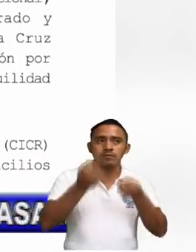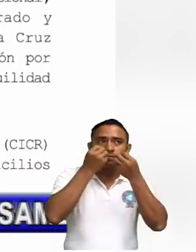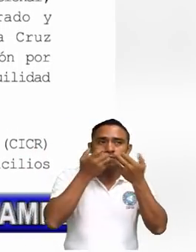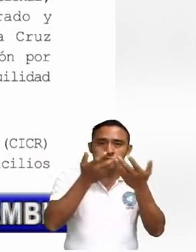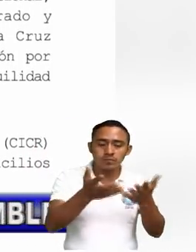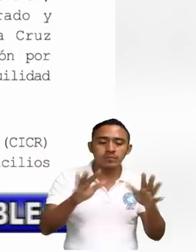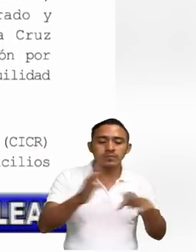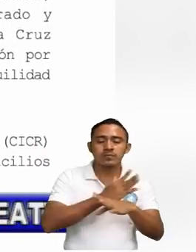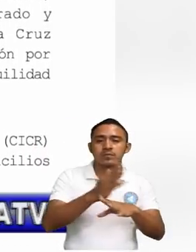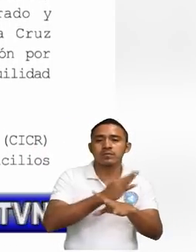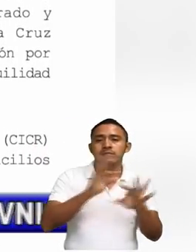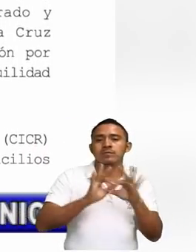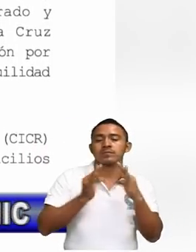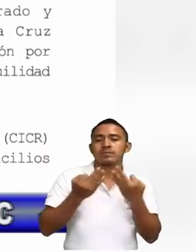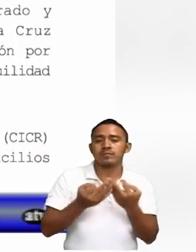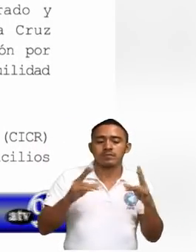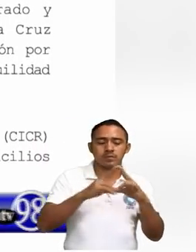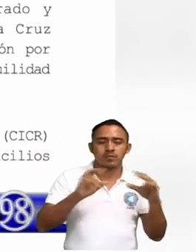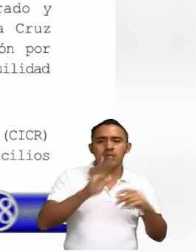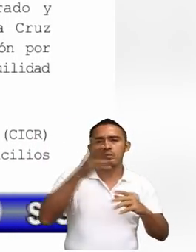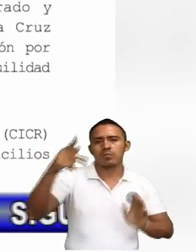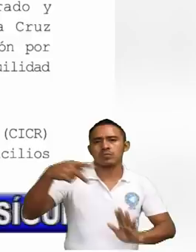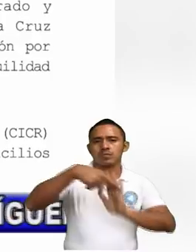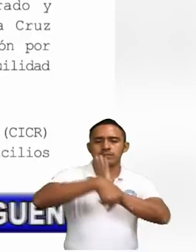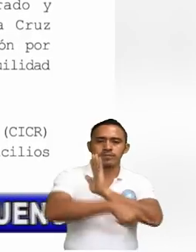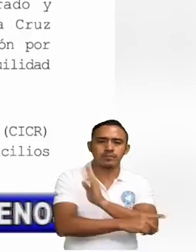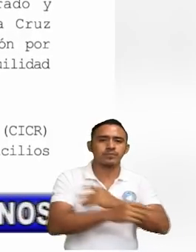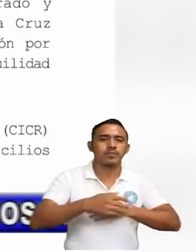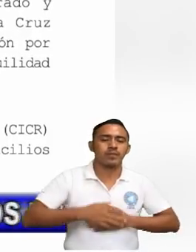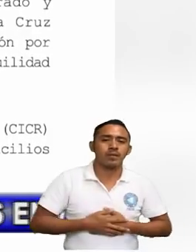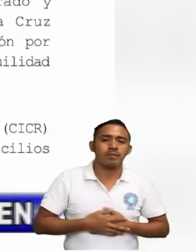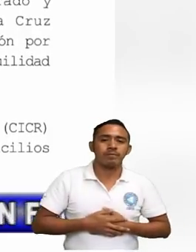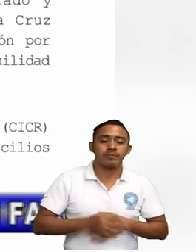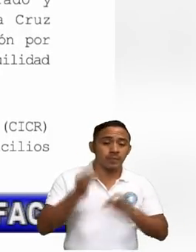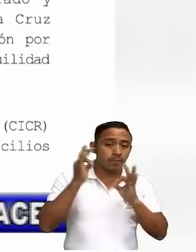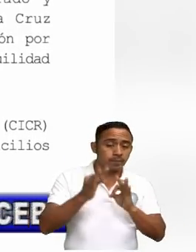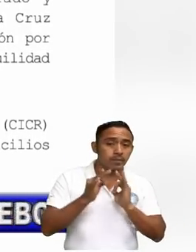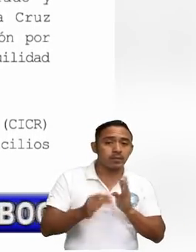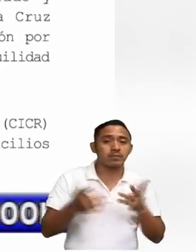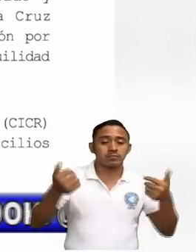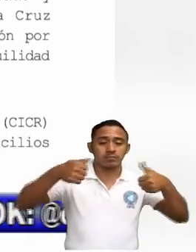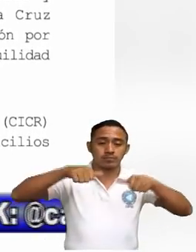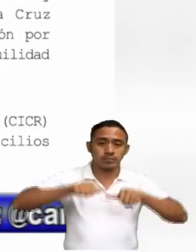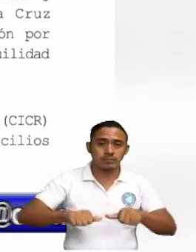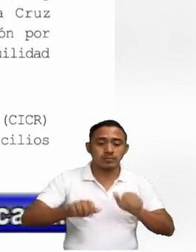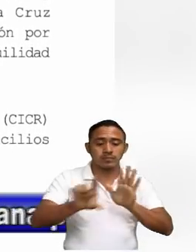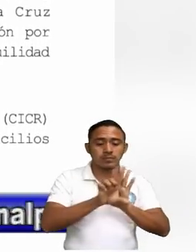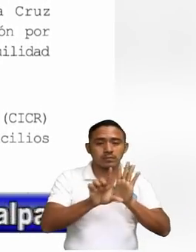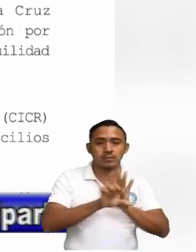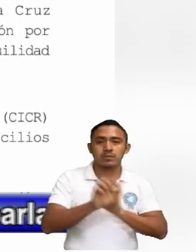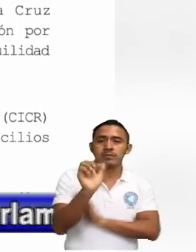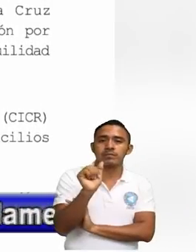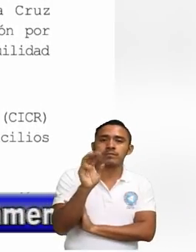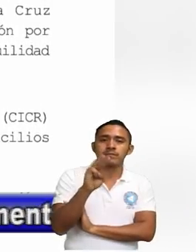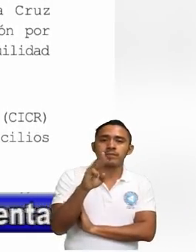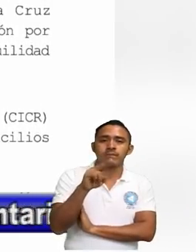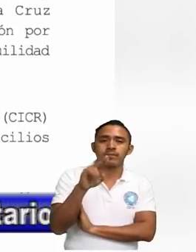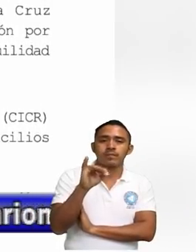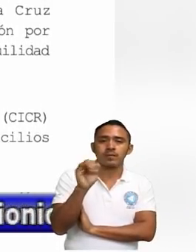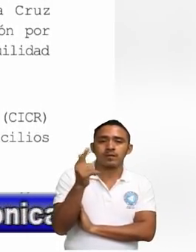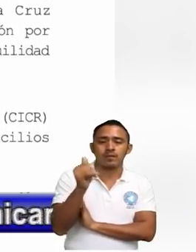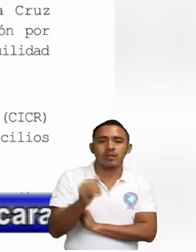conocer a las familias nicaragüenses y de otras nacionalidades que, en cumplimiento a lo establecido en la Ley de Amnistía